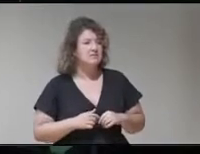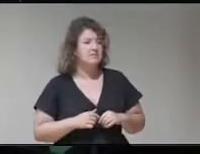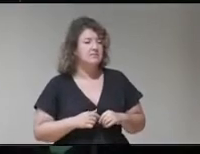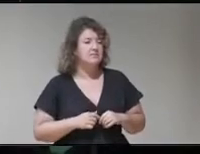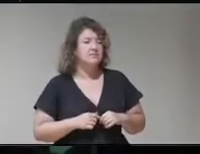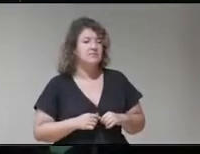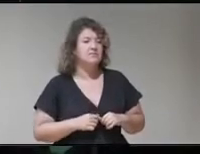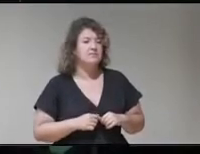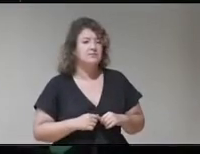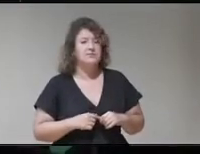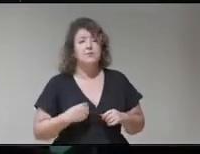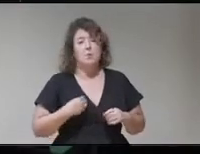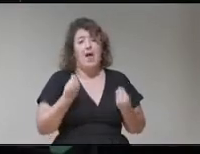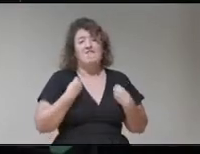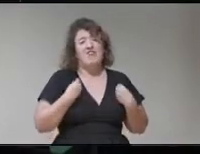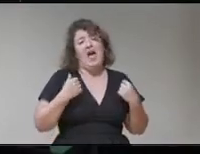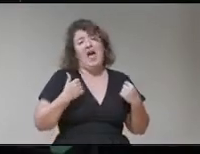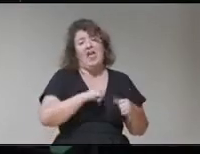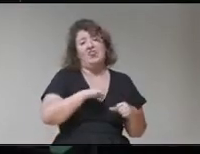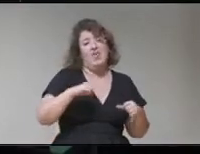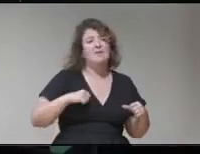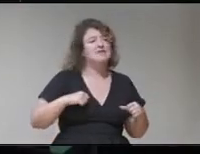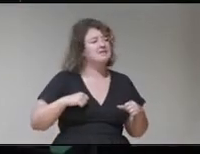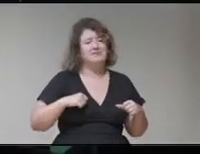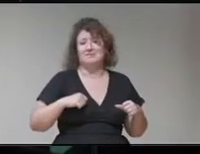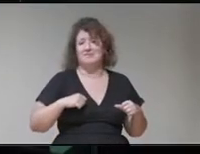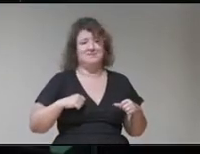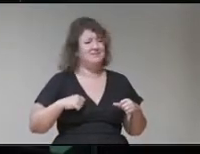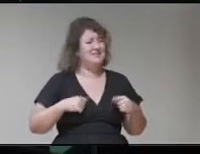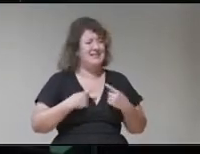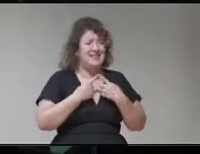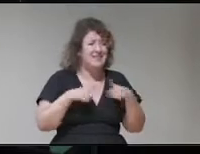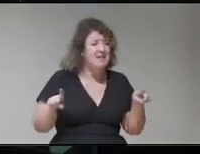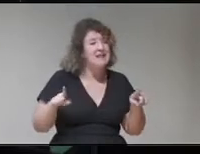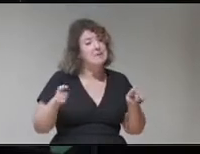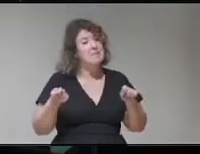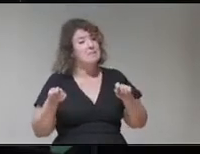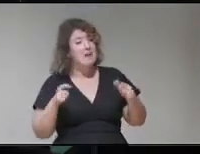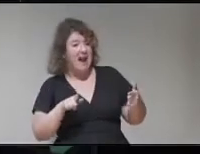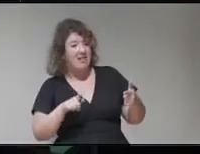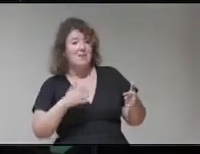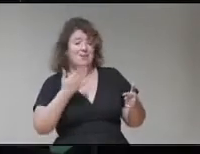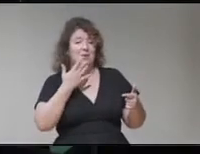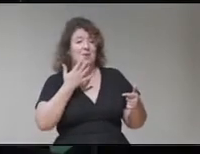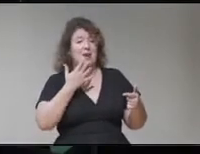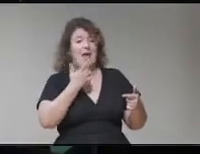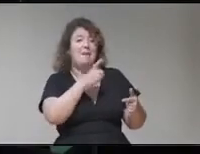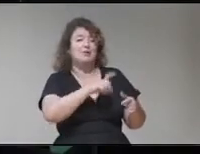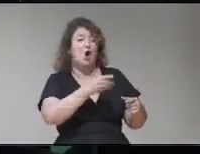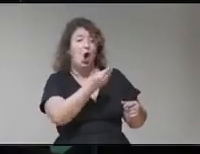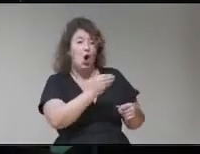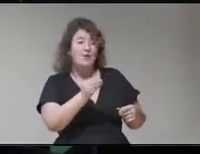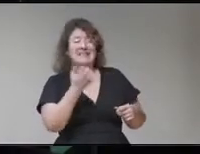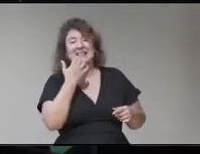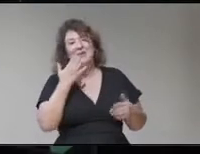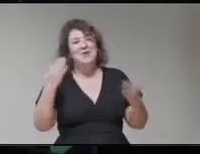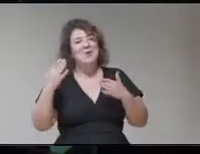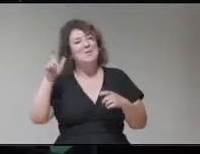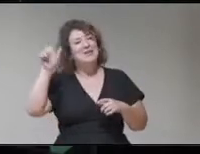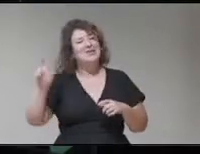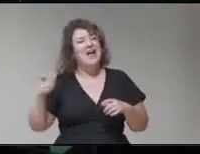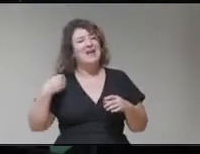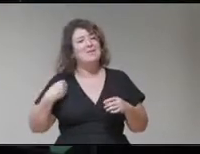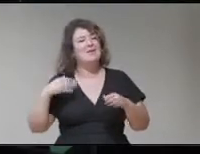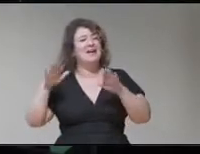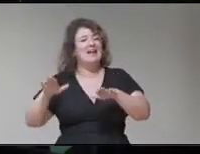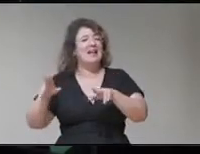vida, como digo, independiente, era muy distinta y mucho más parecida a la de las personas jóvenes que la de aquellas otras que